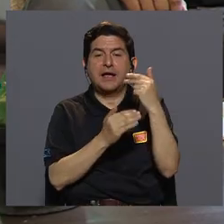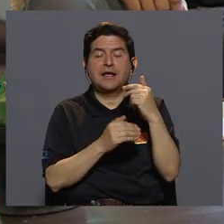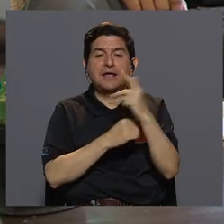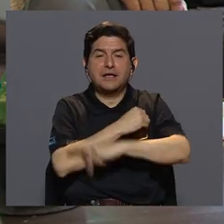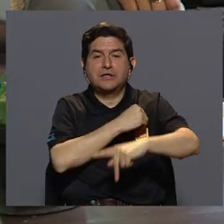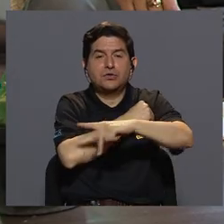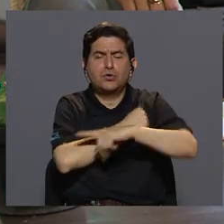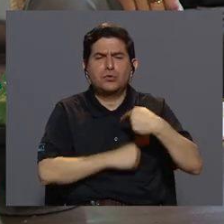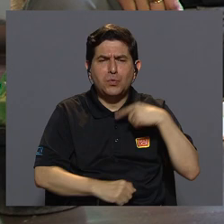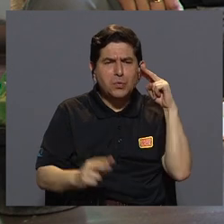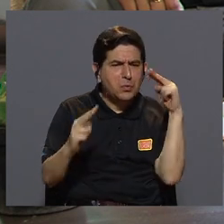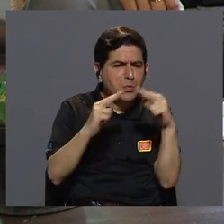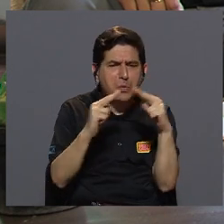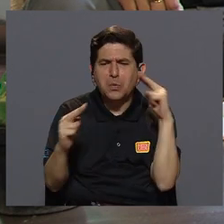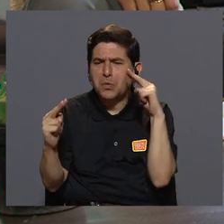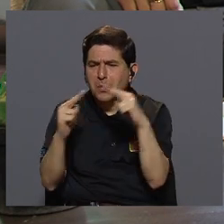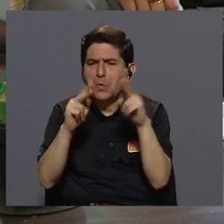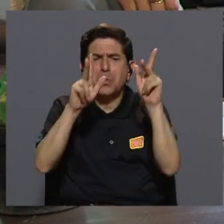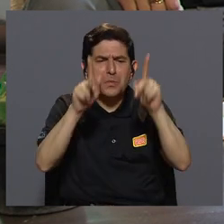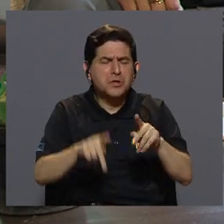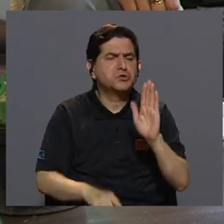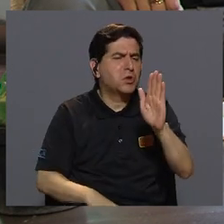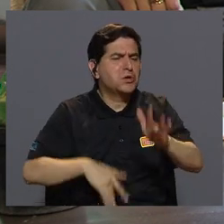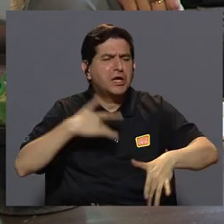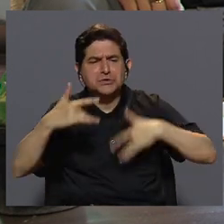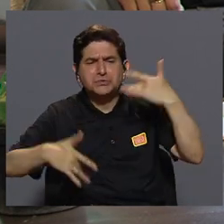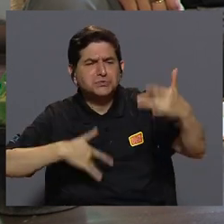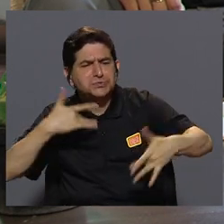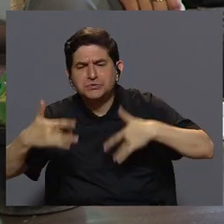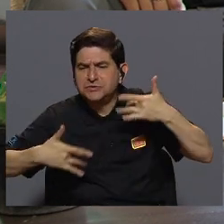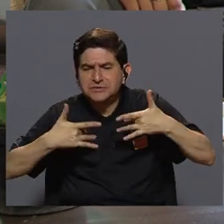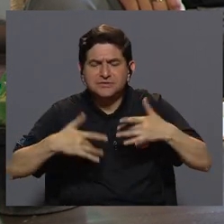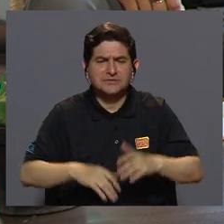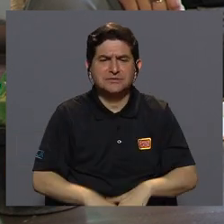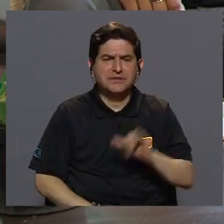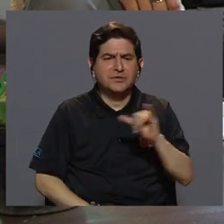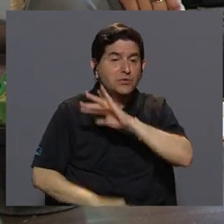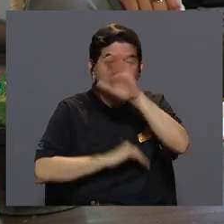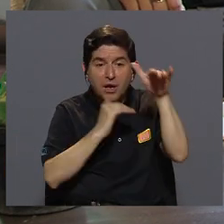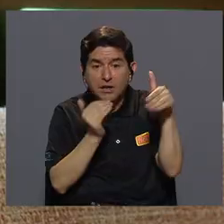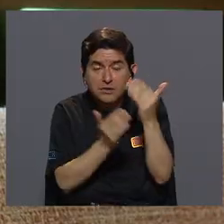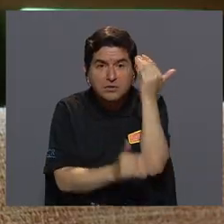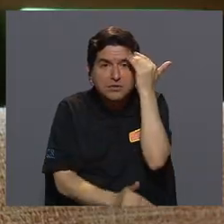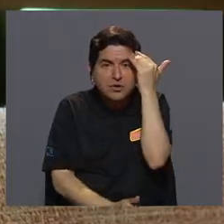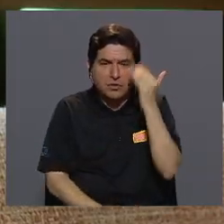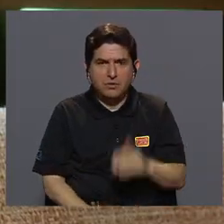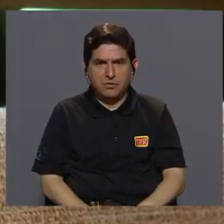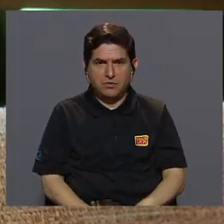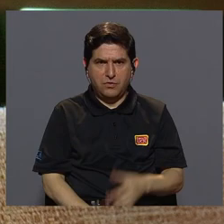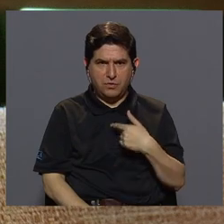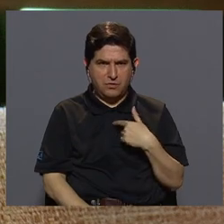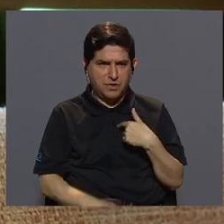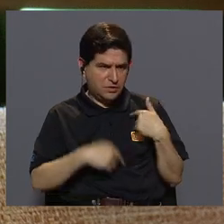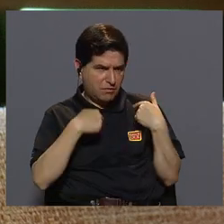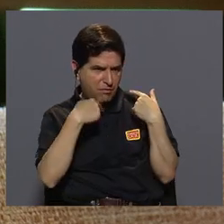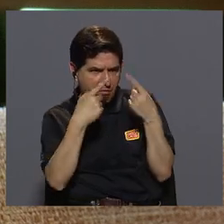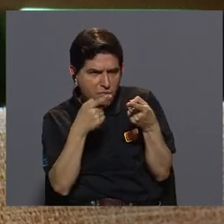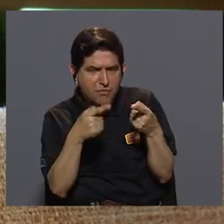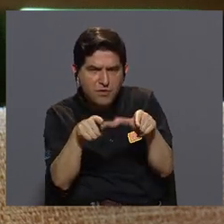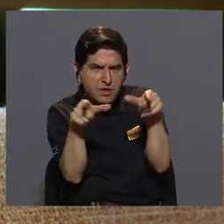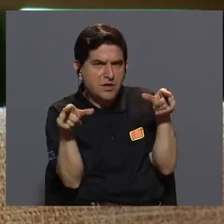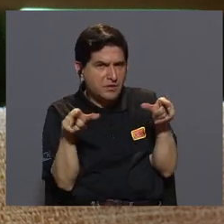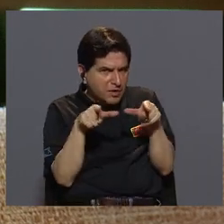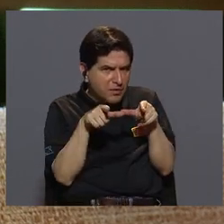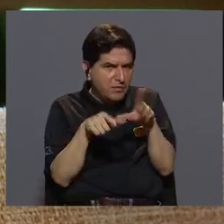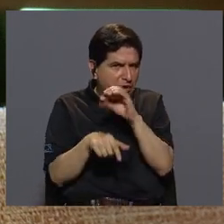país, uno conocía a la gente, conocía sus sentimientos, conocía todo, y por supuesto, cuando uno iba